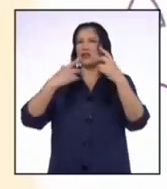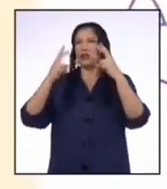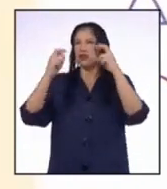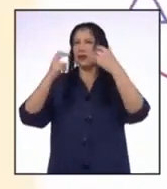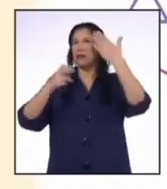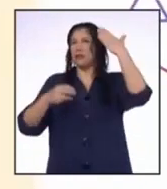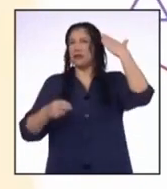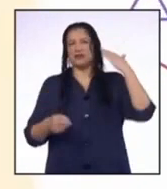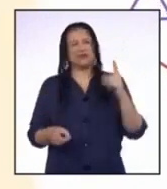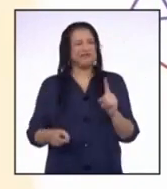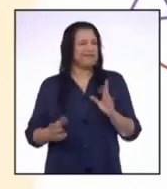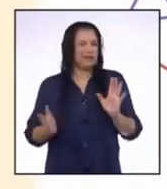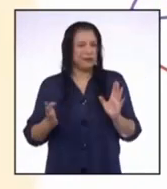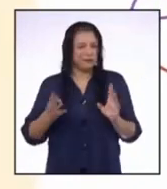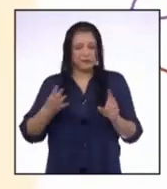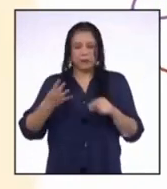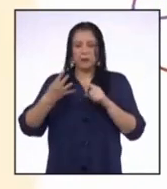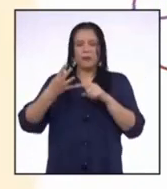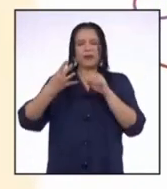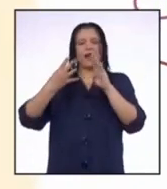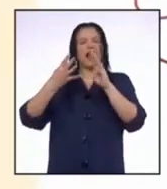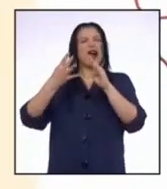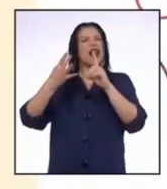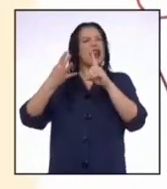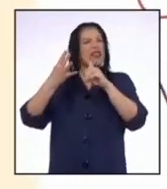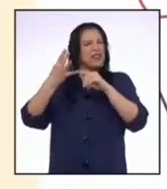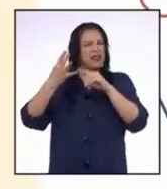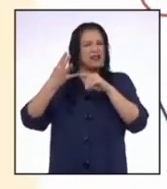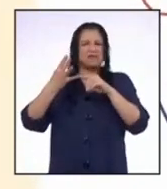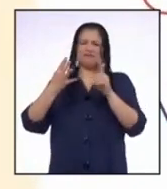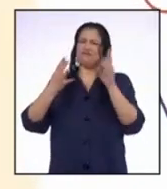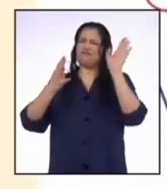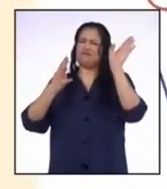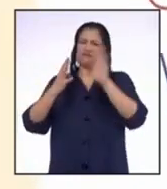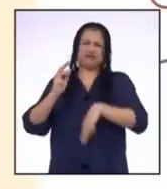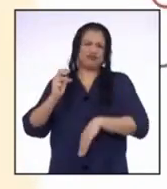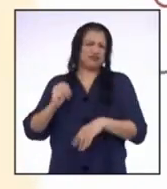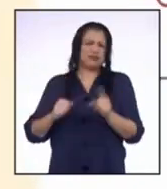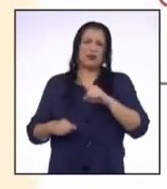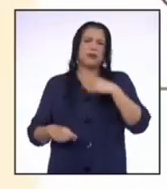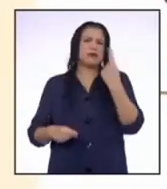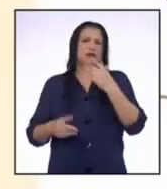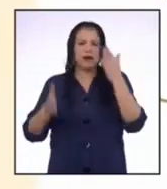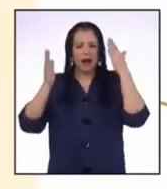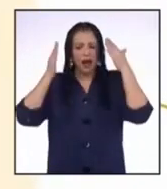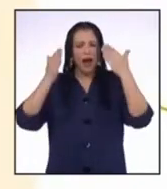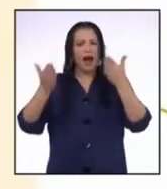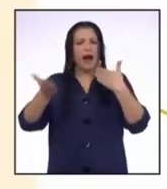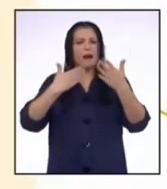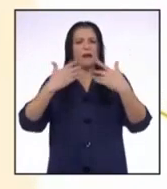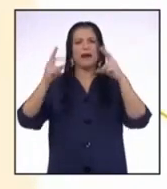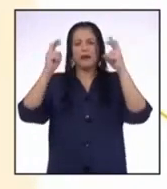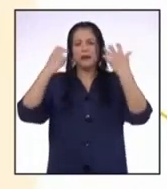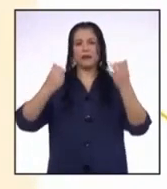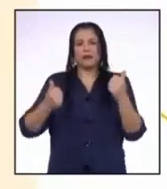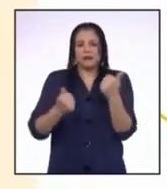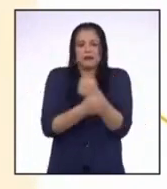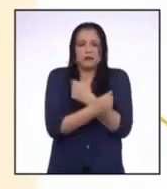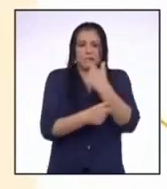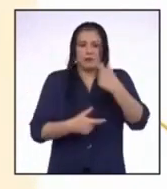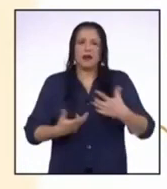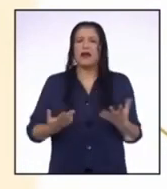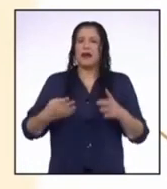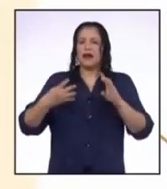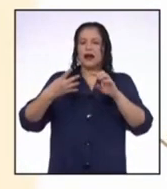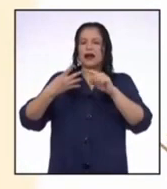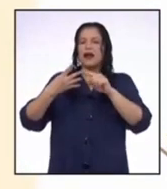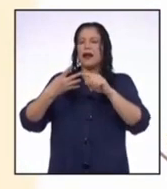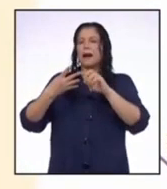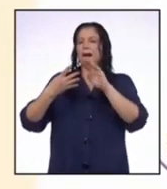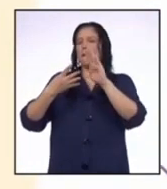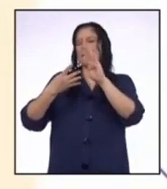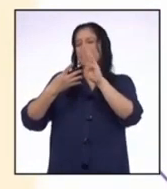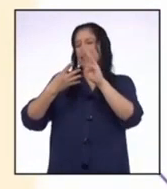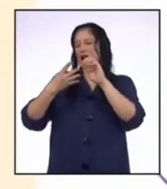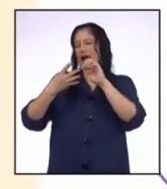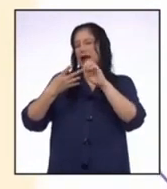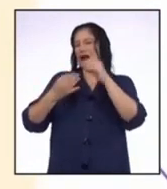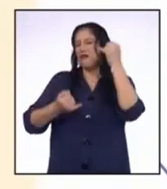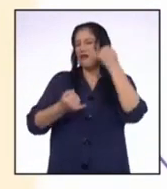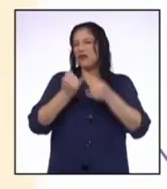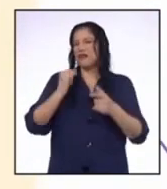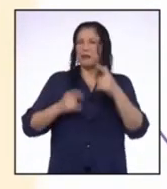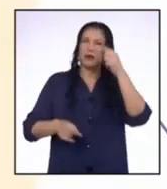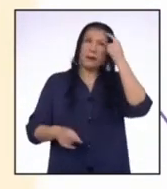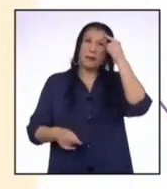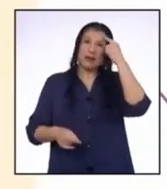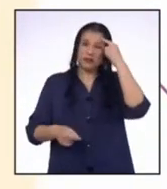programa pasado. La letra D está descartada ya que solo menciona la autoestima. ¿Y la B? La letra B la dejé para el final